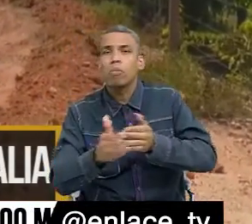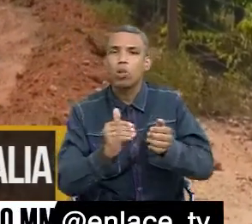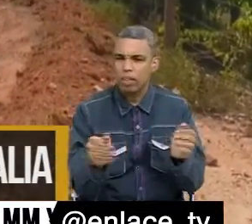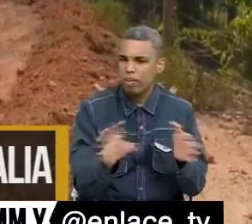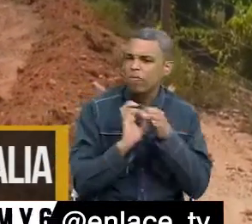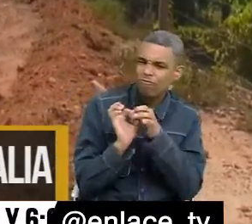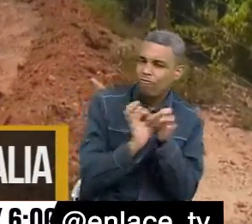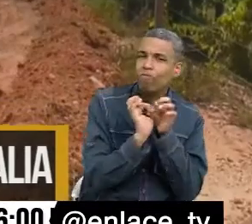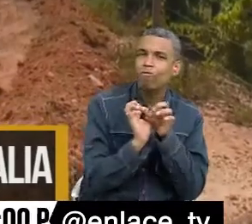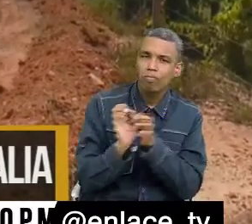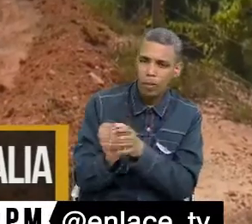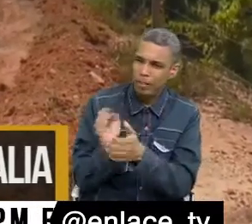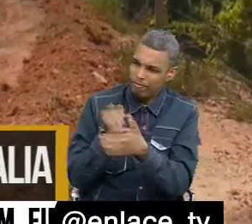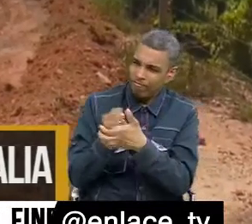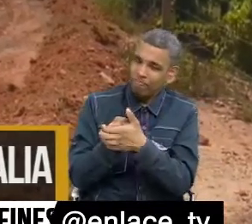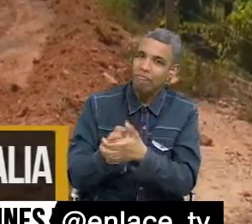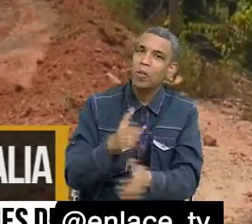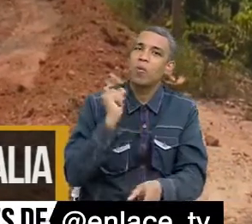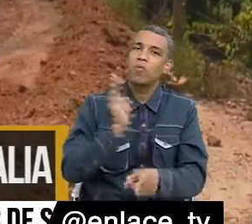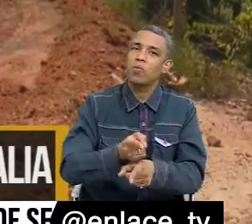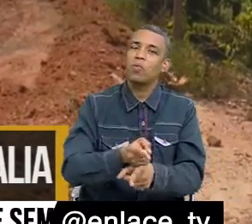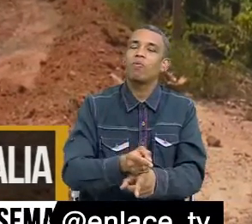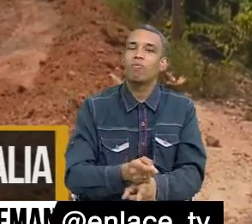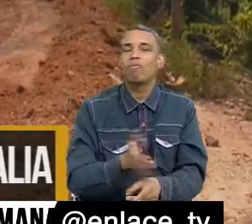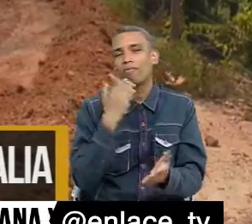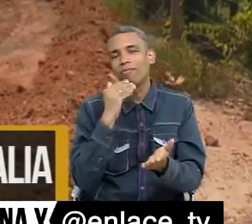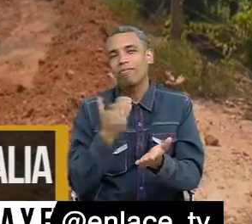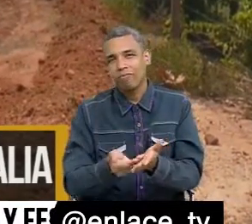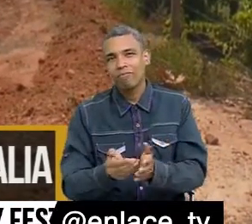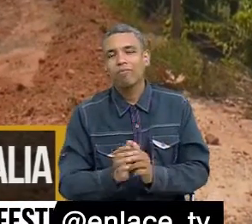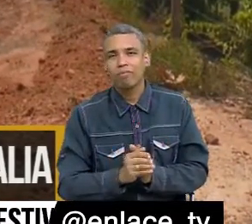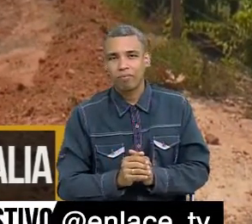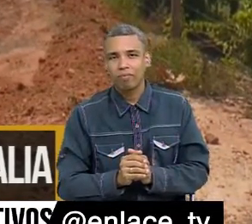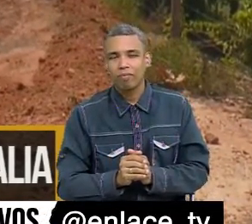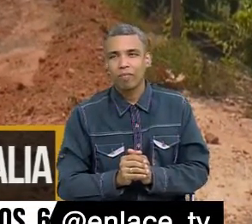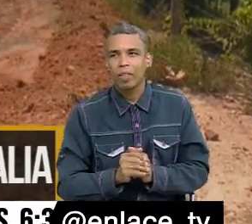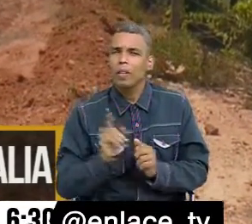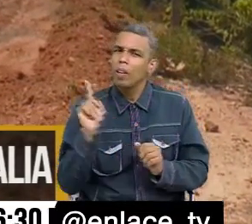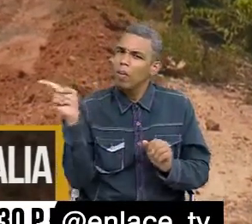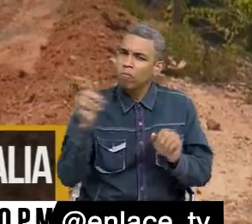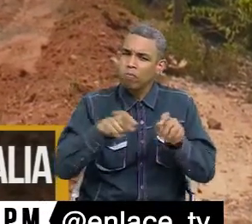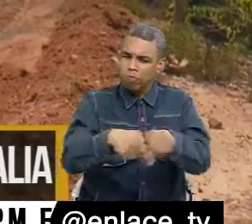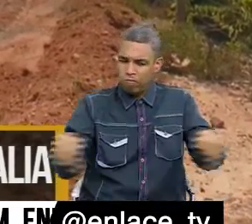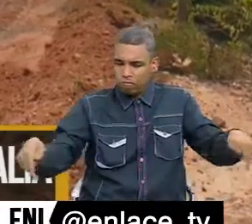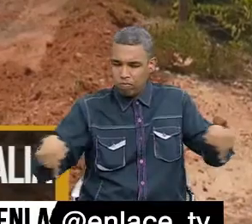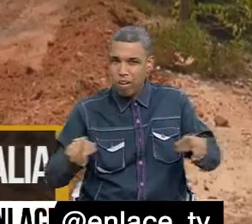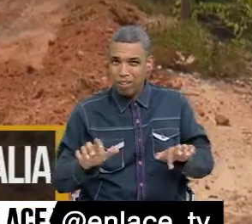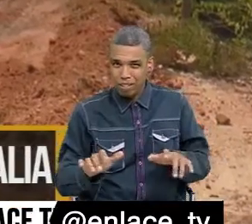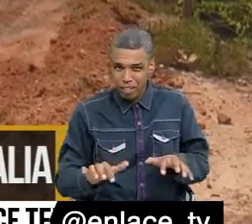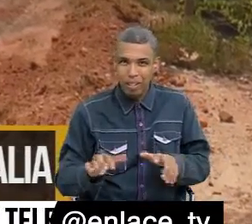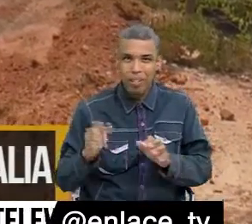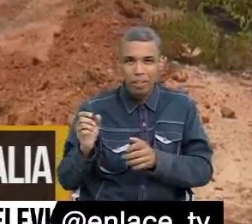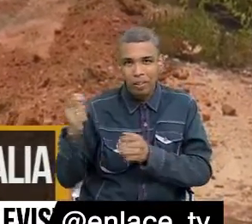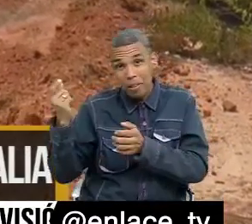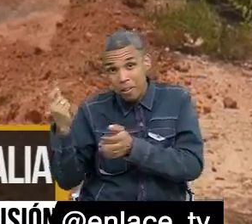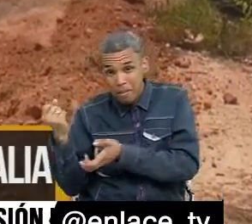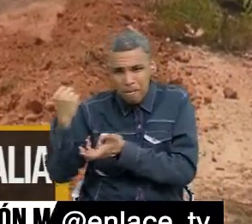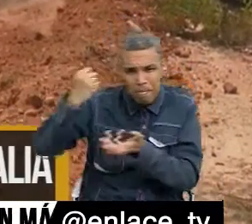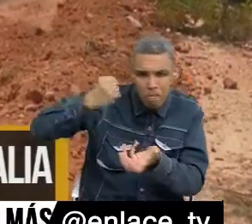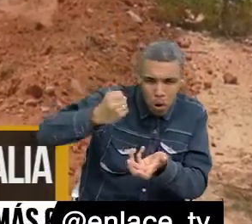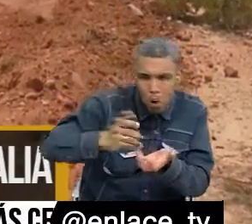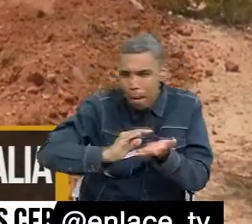puede. Y este es el resultado. La verdad que le agradezco mucho a los señores de infraestructura por haber atendido nuestro llamado, nos han